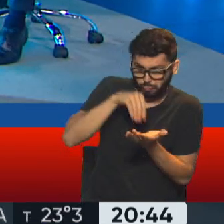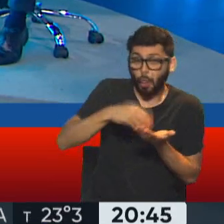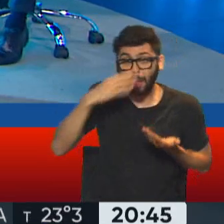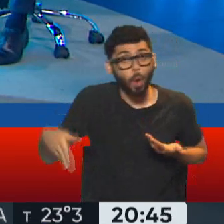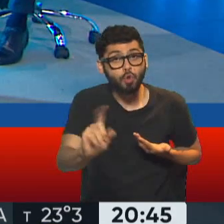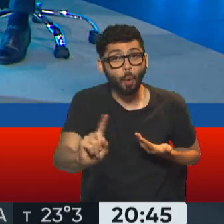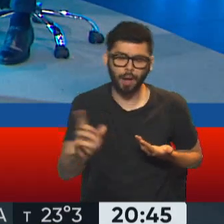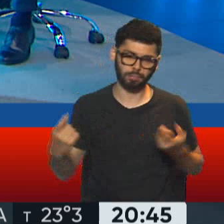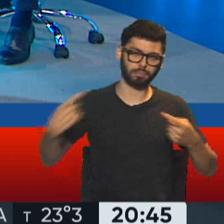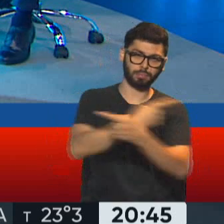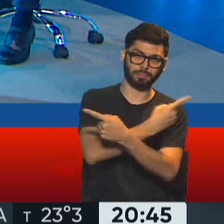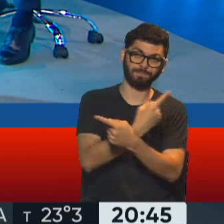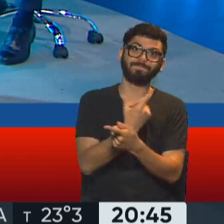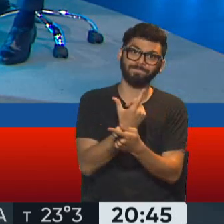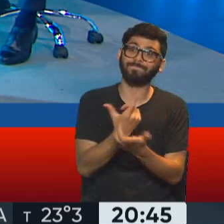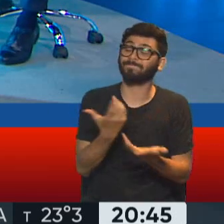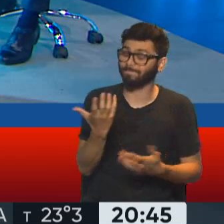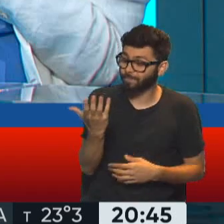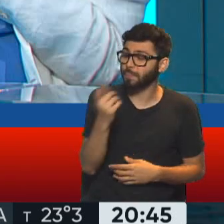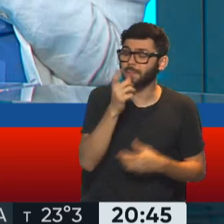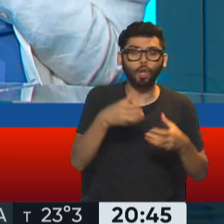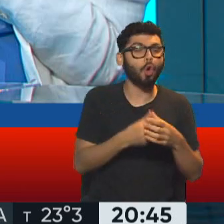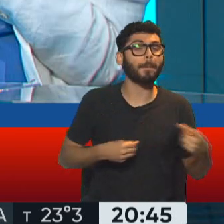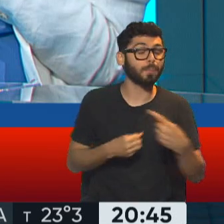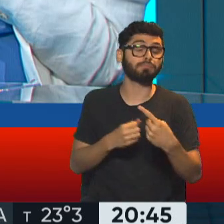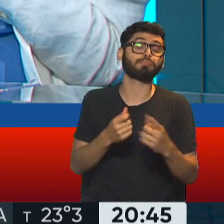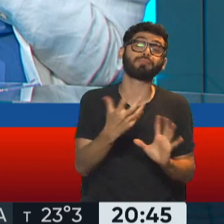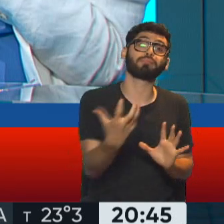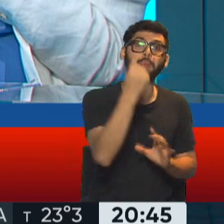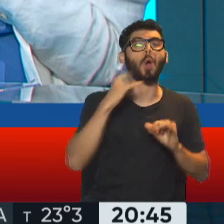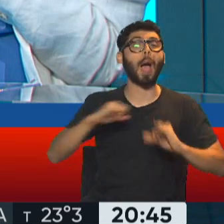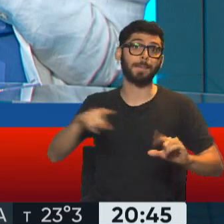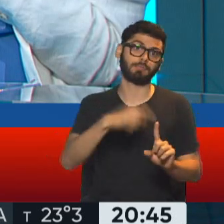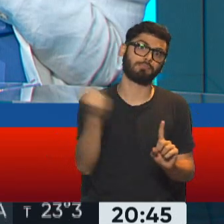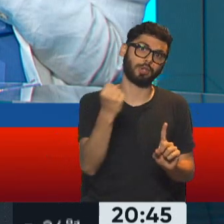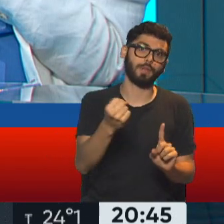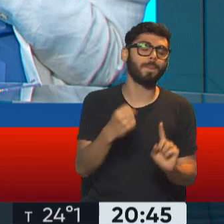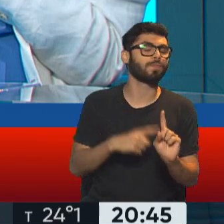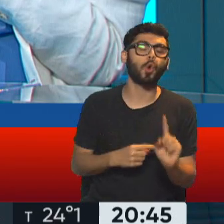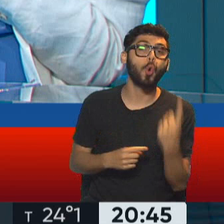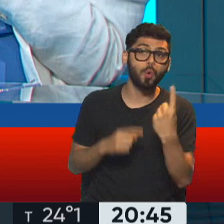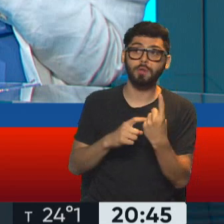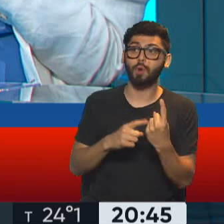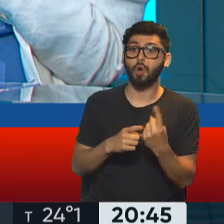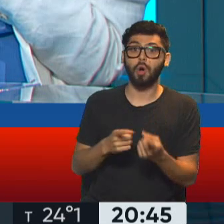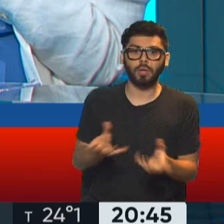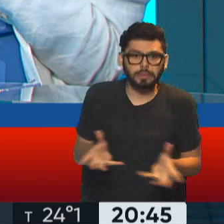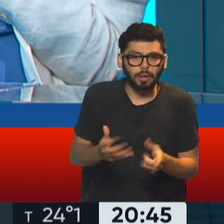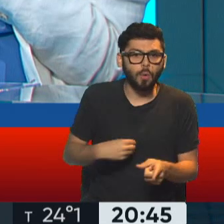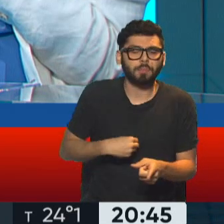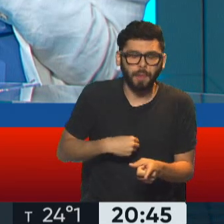la oposición logró algo en eso, Raúl, que en una campaña es muy importante. Uno es la motivación para ir a votar. Yo puedo decir,